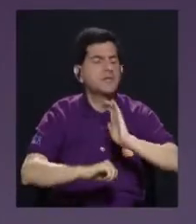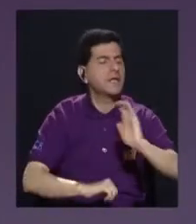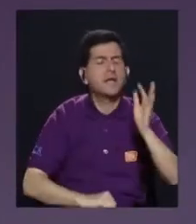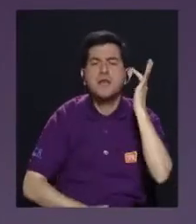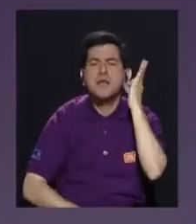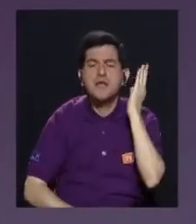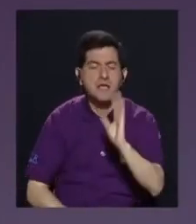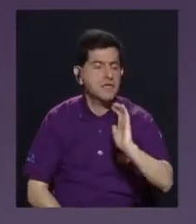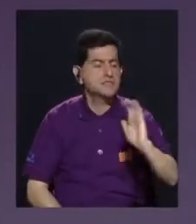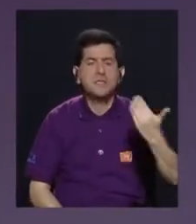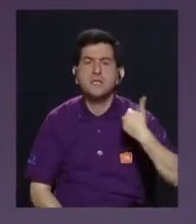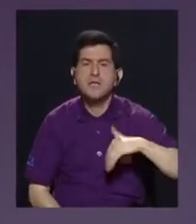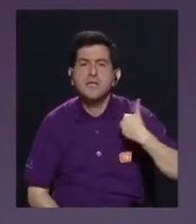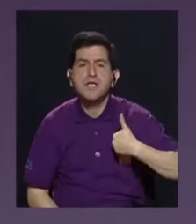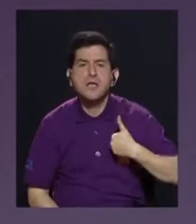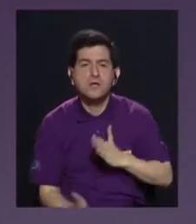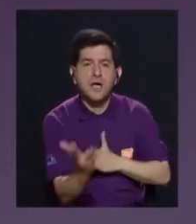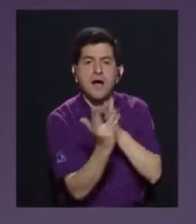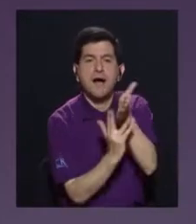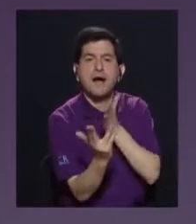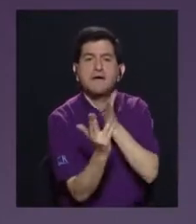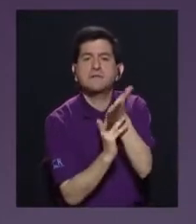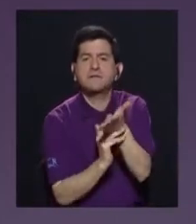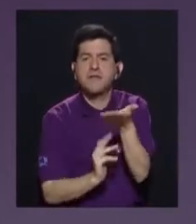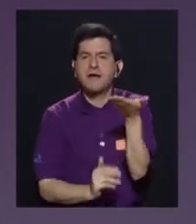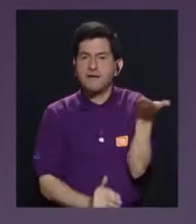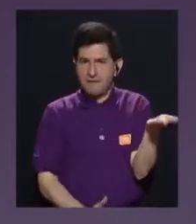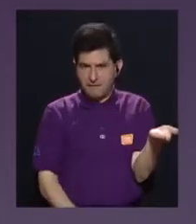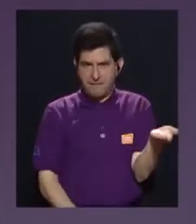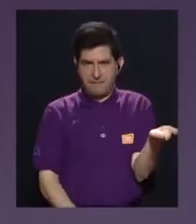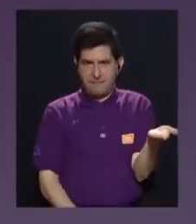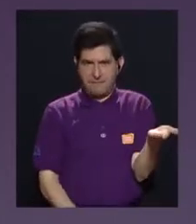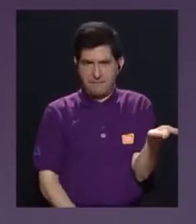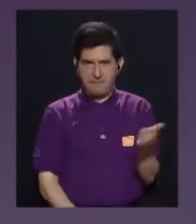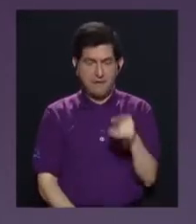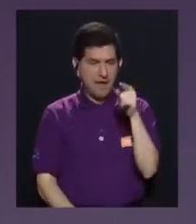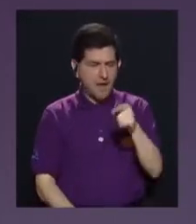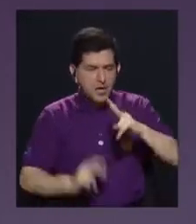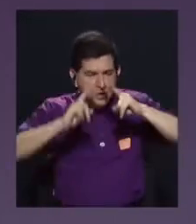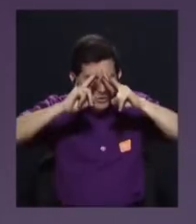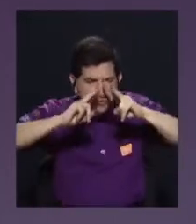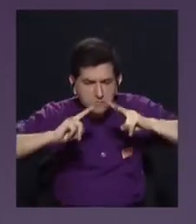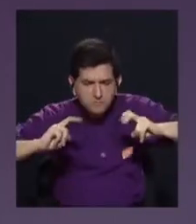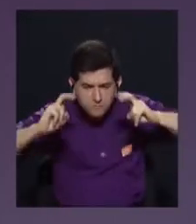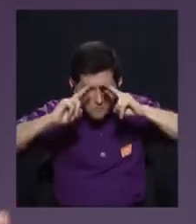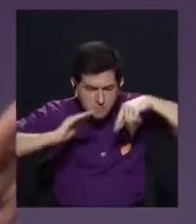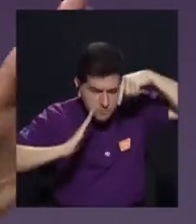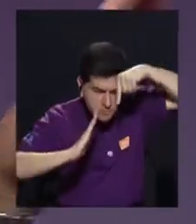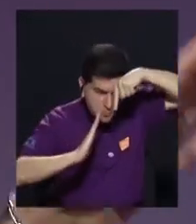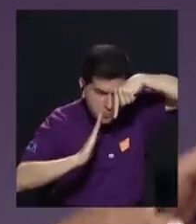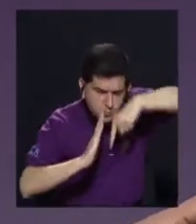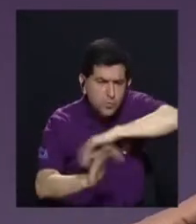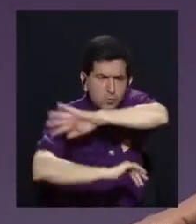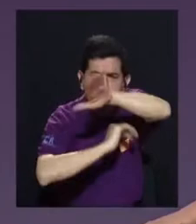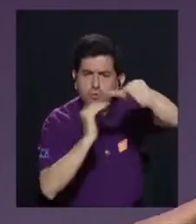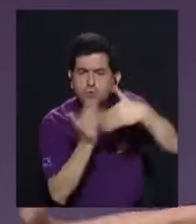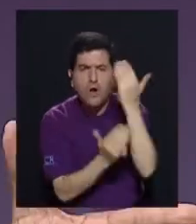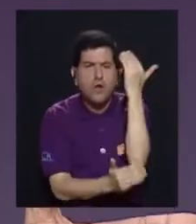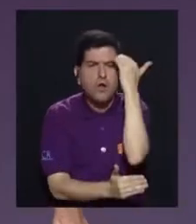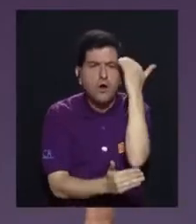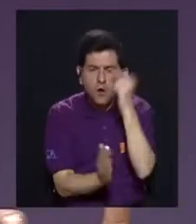ya los niños acceso a que escudriña toda la gama del